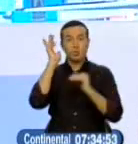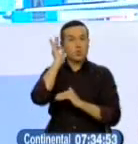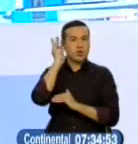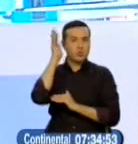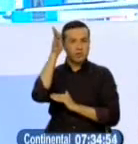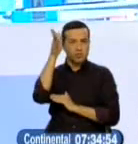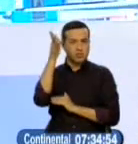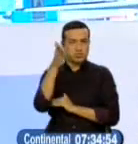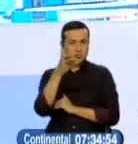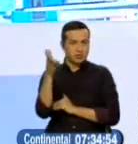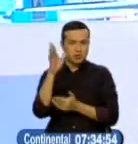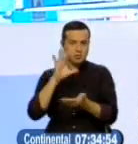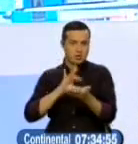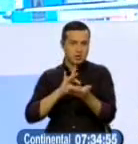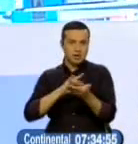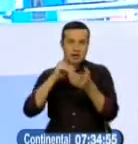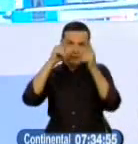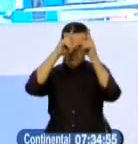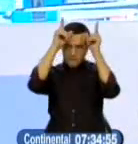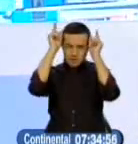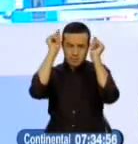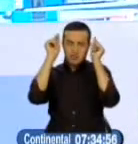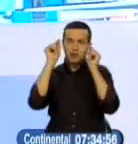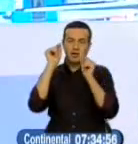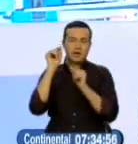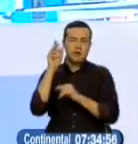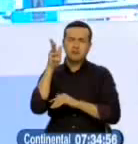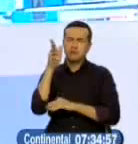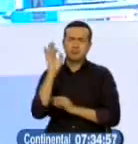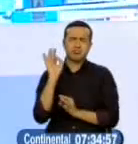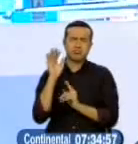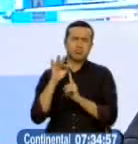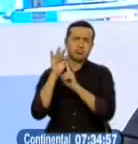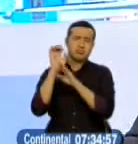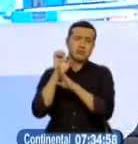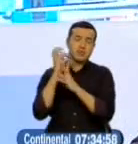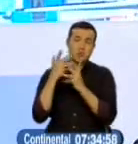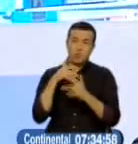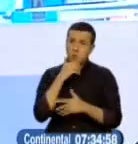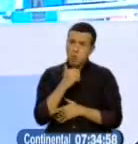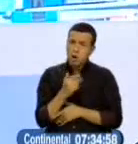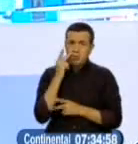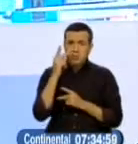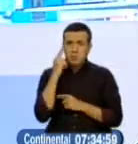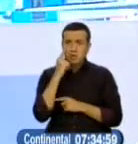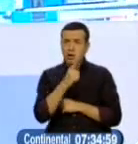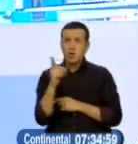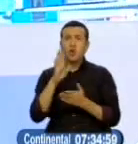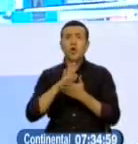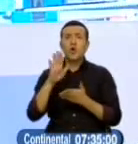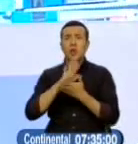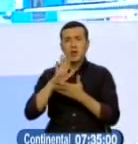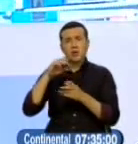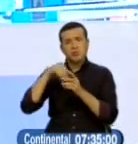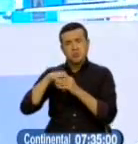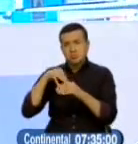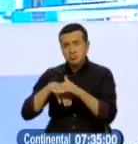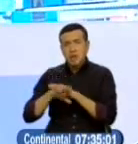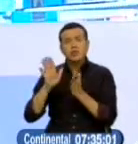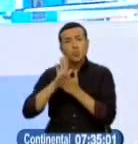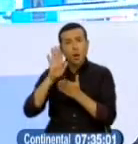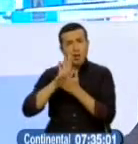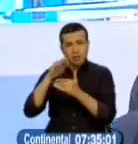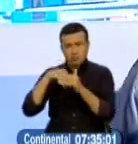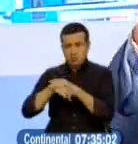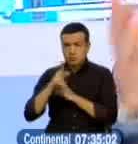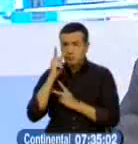educadora, médica, enfermera que tuvo el país. Y es increíble encontrarte en una unidad educativa